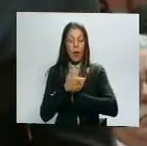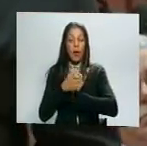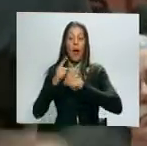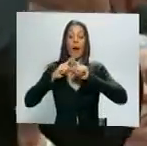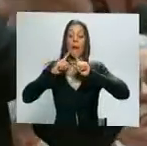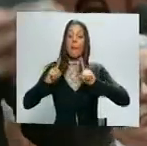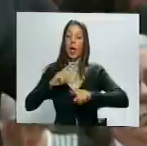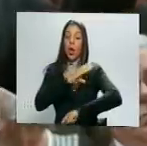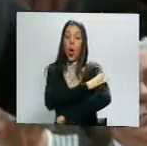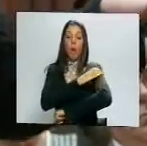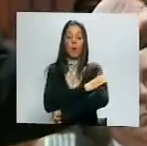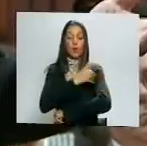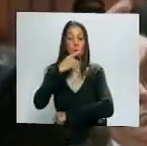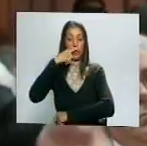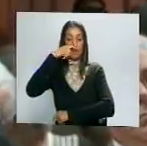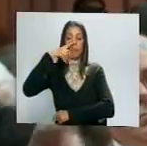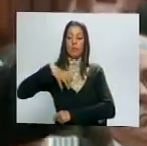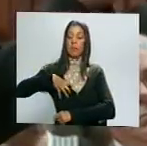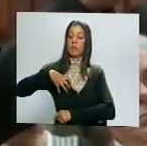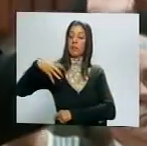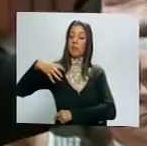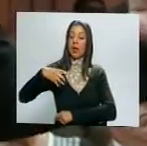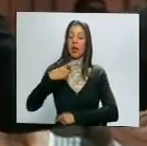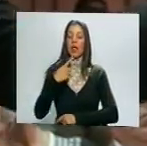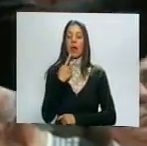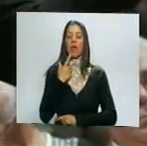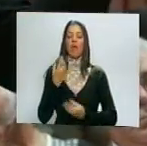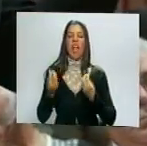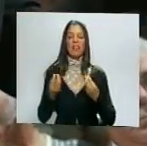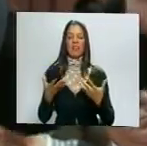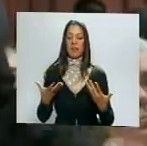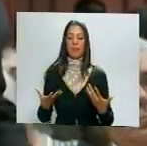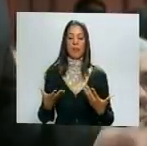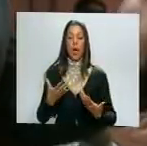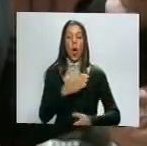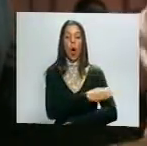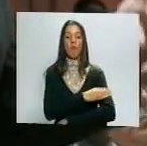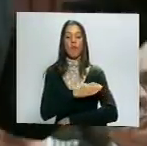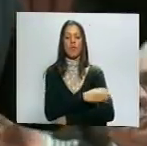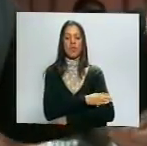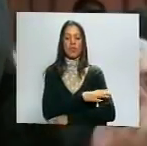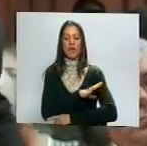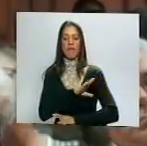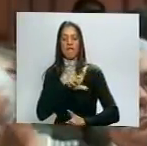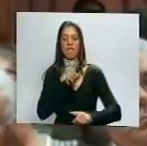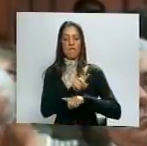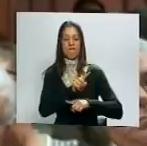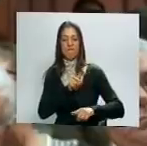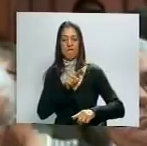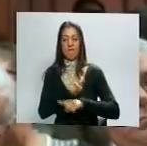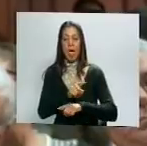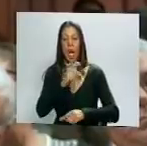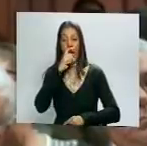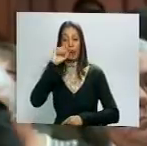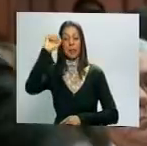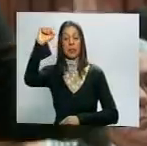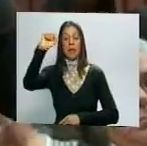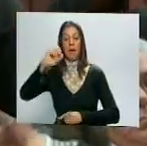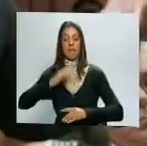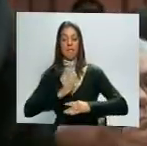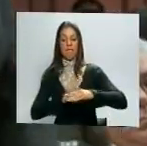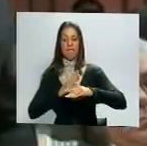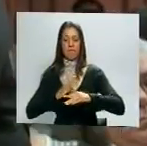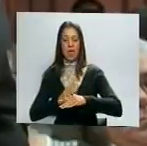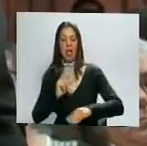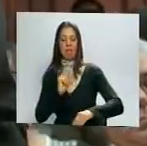capitalista, burguesa, nacional, internacional, lo que ha hecho es querer mermar cada una de las intenciones que el presidente de la República